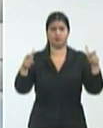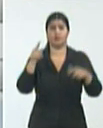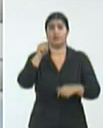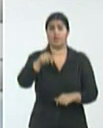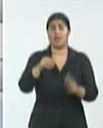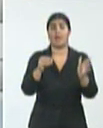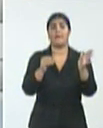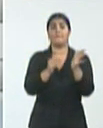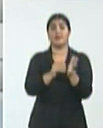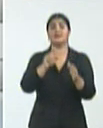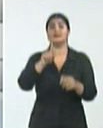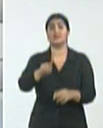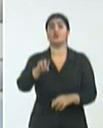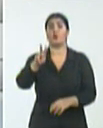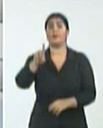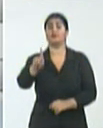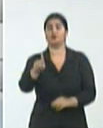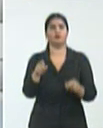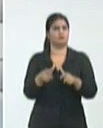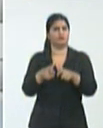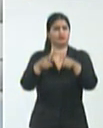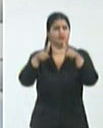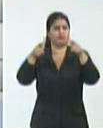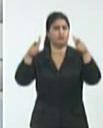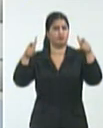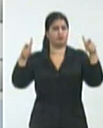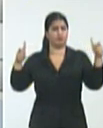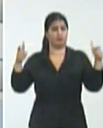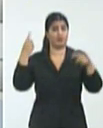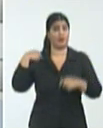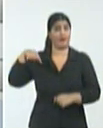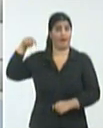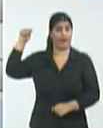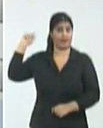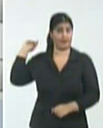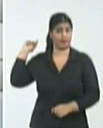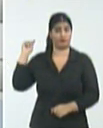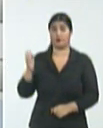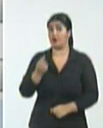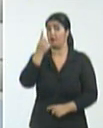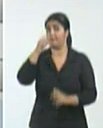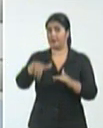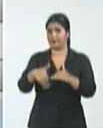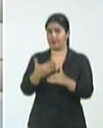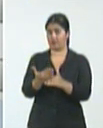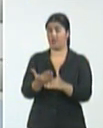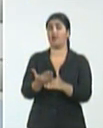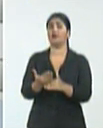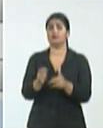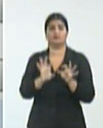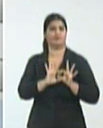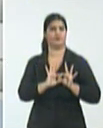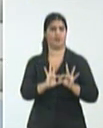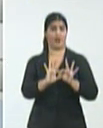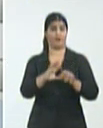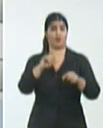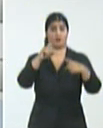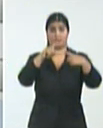1.121 más que el día de ayer, que había sido una cifra la más elevada hasta ese momento.